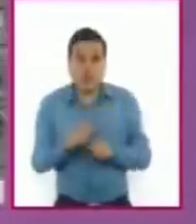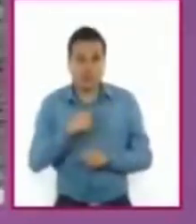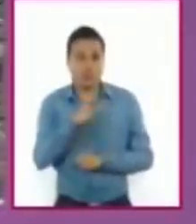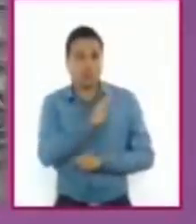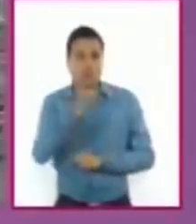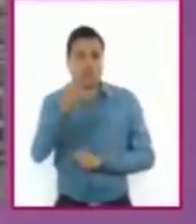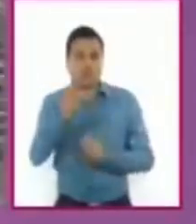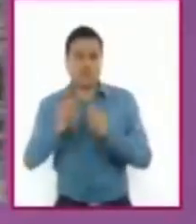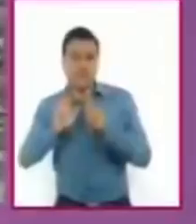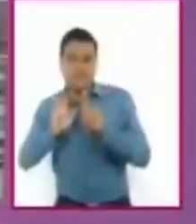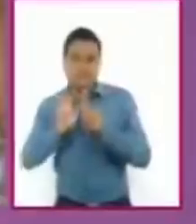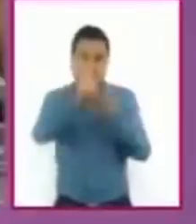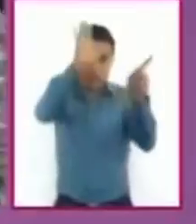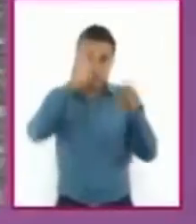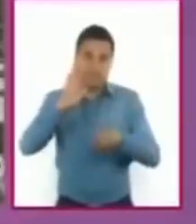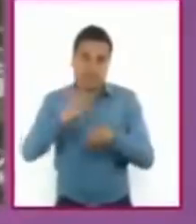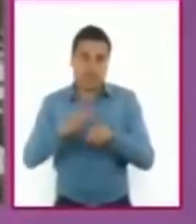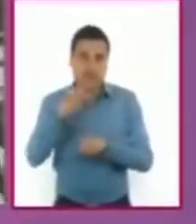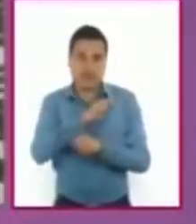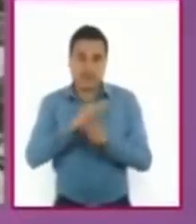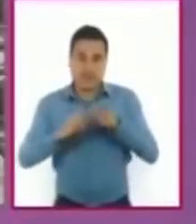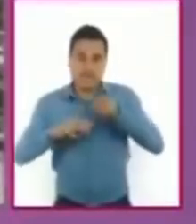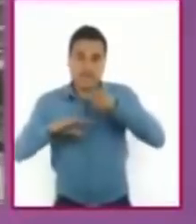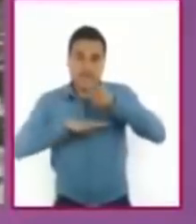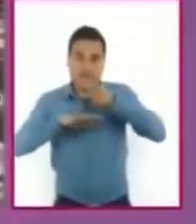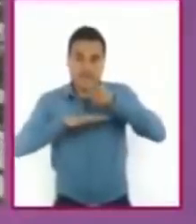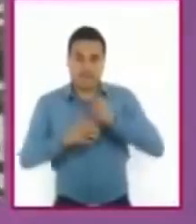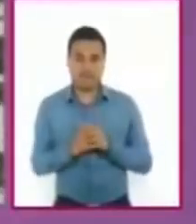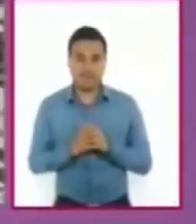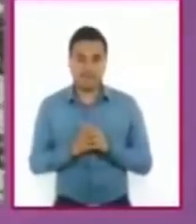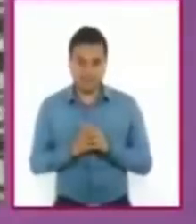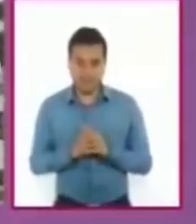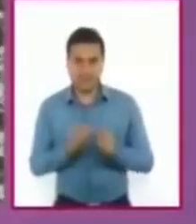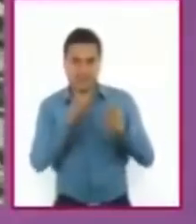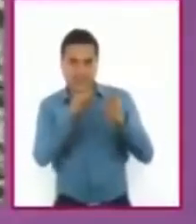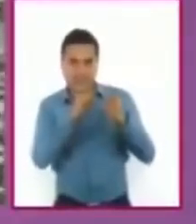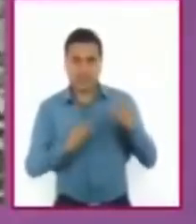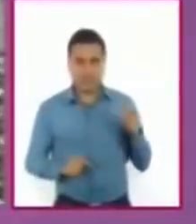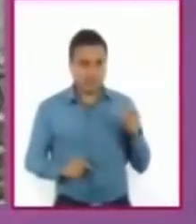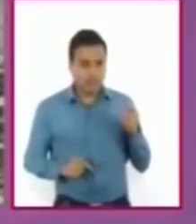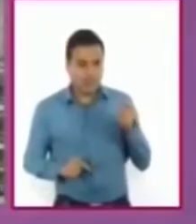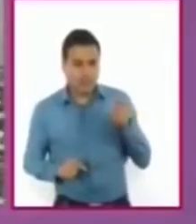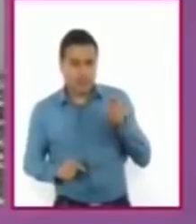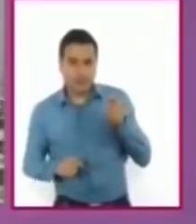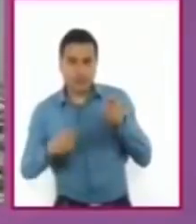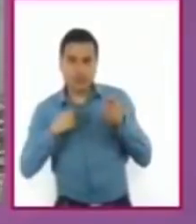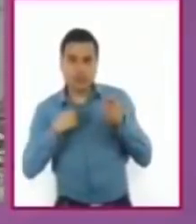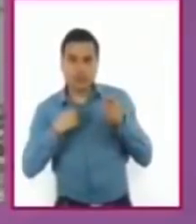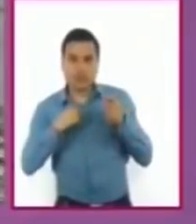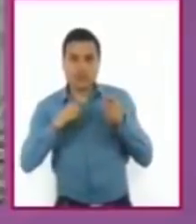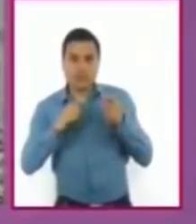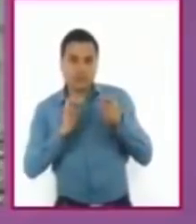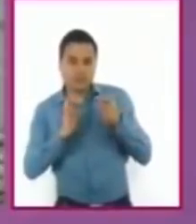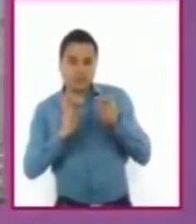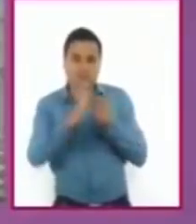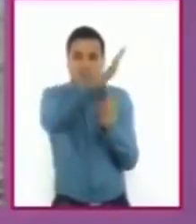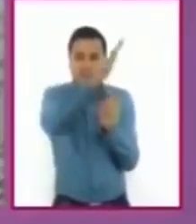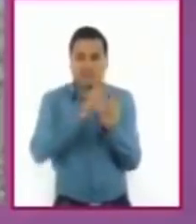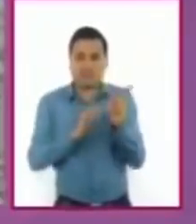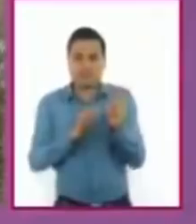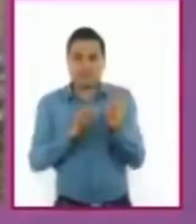fuerza. ¿Qué hace que un objeto en movimiento cambie su dirección? La aplicación de una